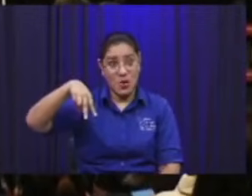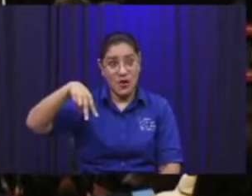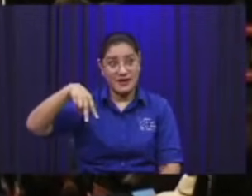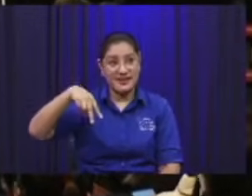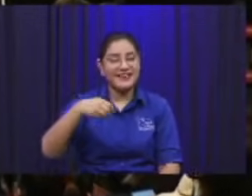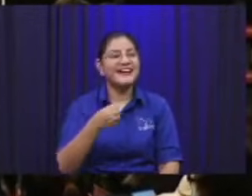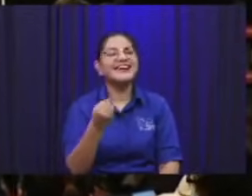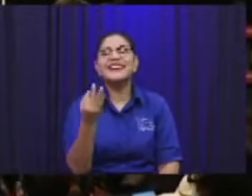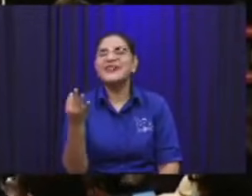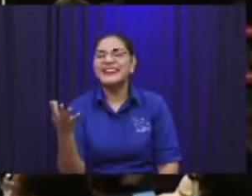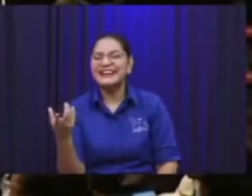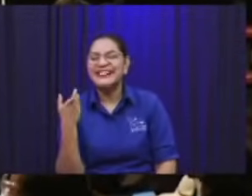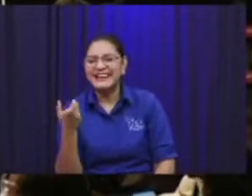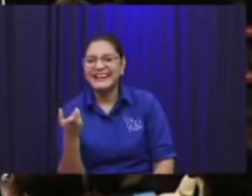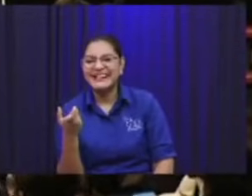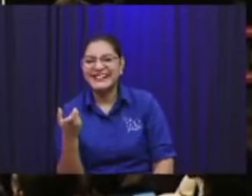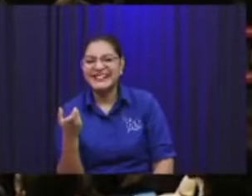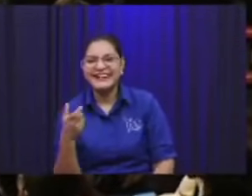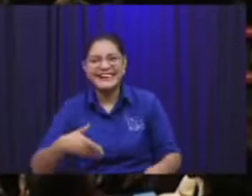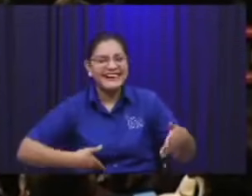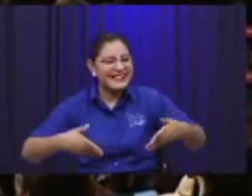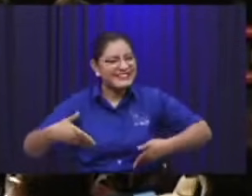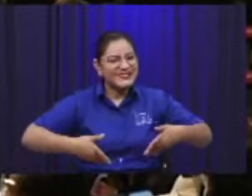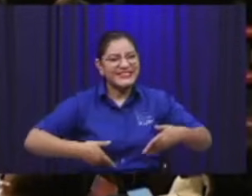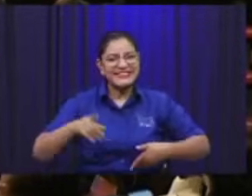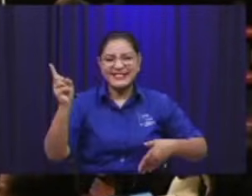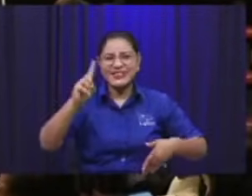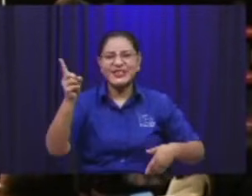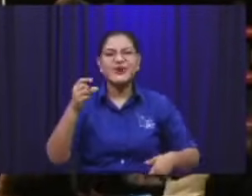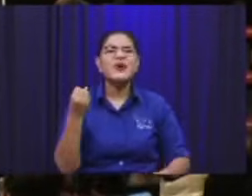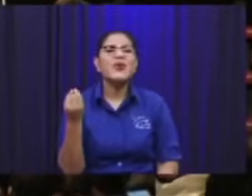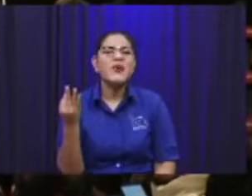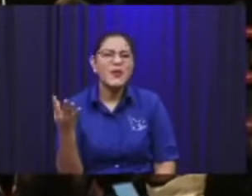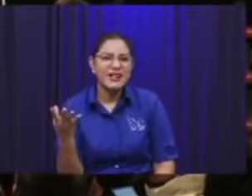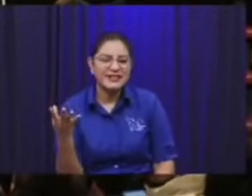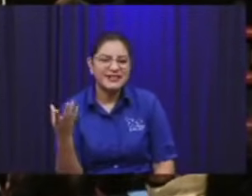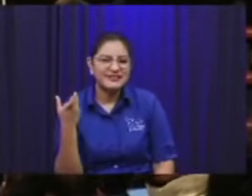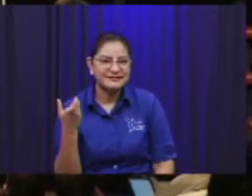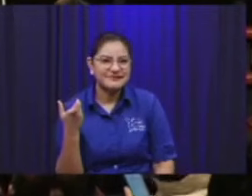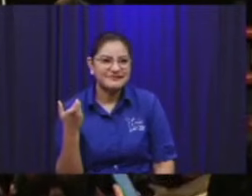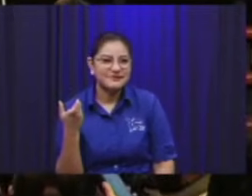por favor no la estoy molestando solo dígame cuánto cuesta